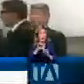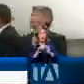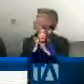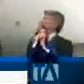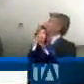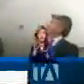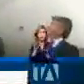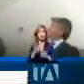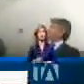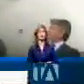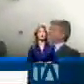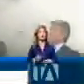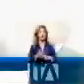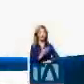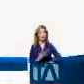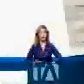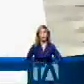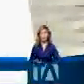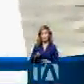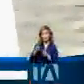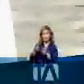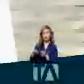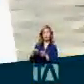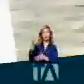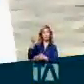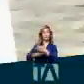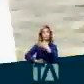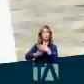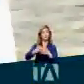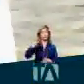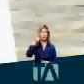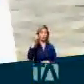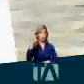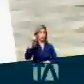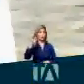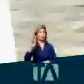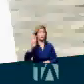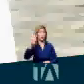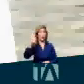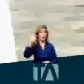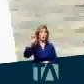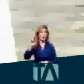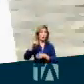informe y notificó al expresidente con una glosa de